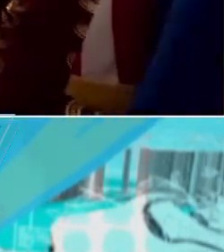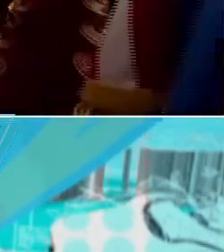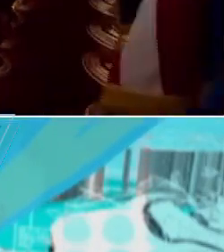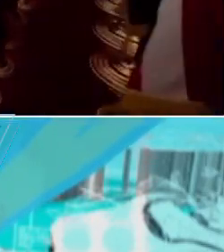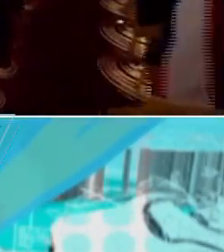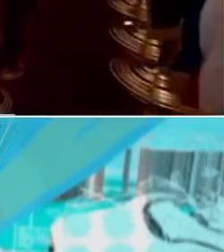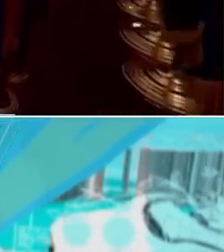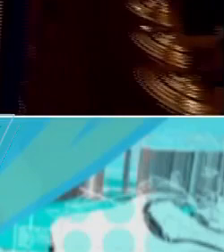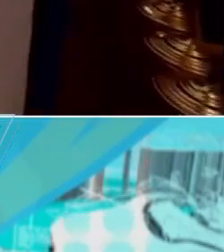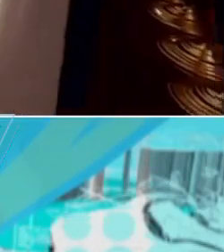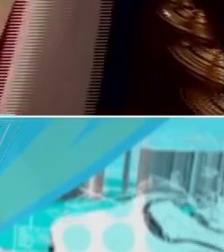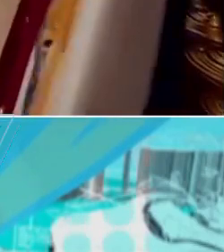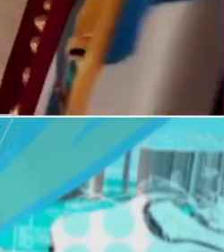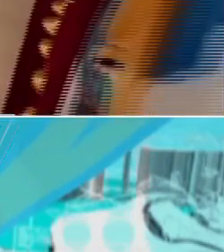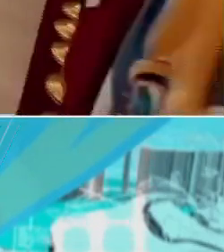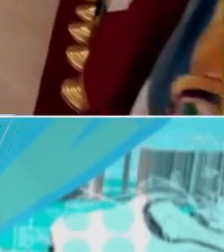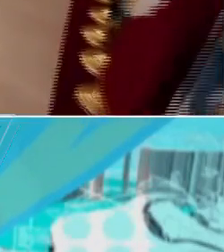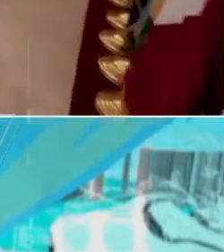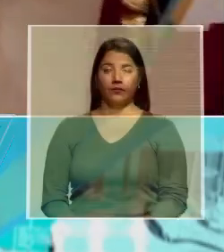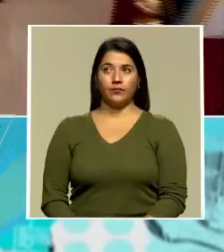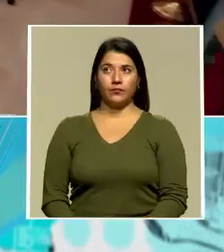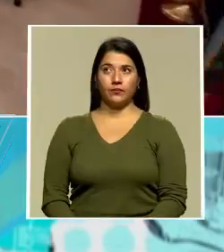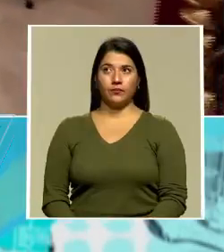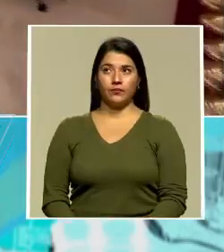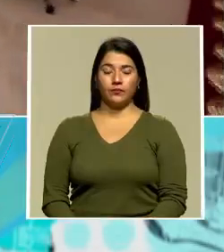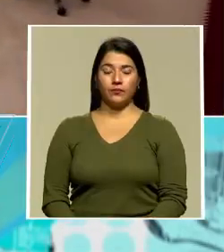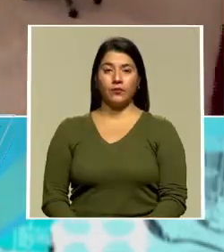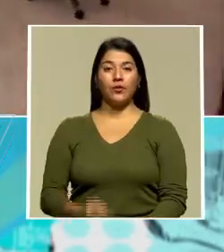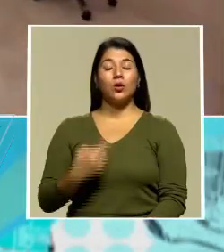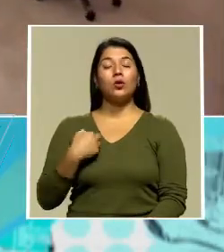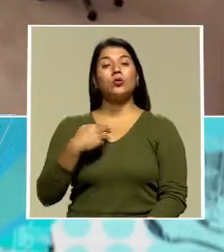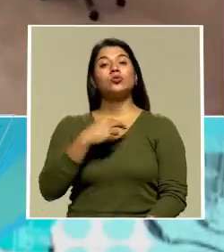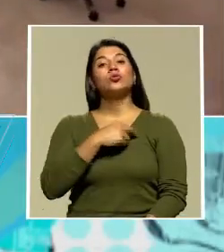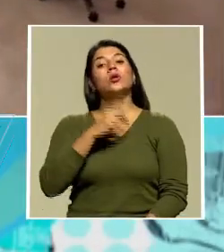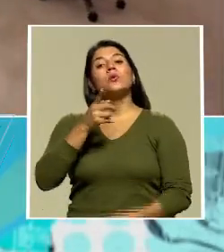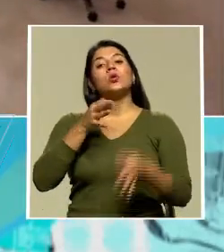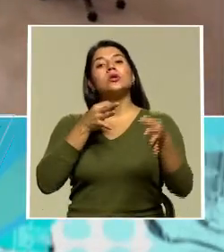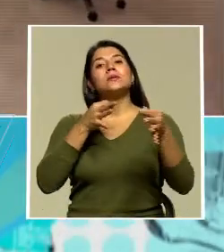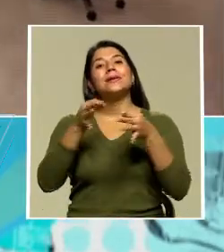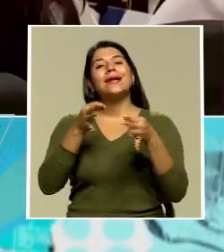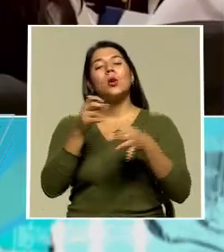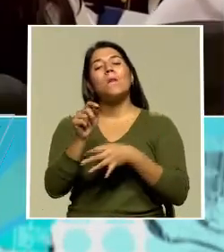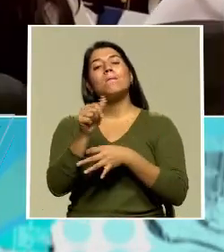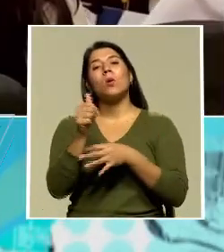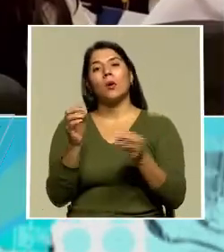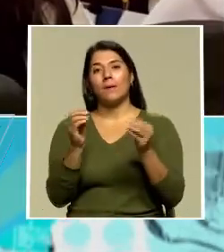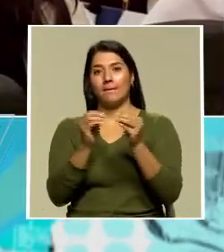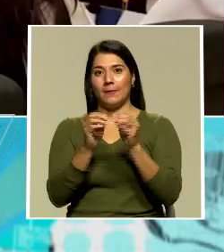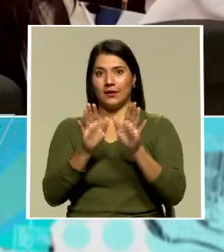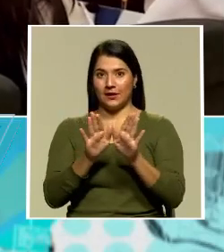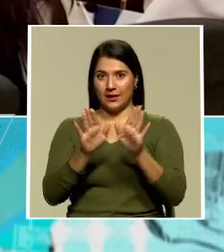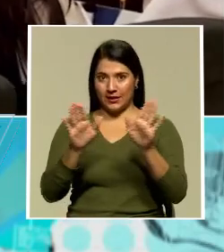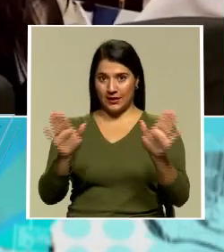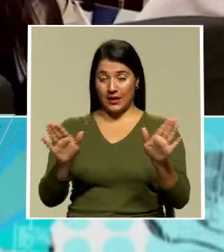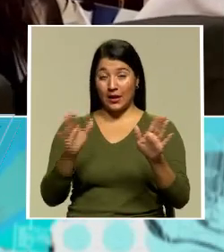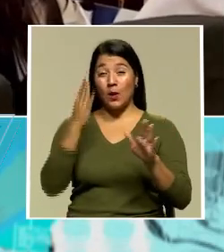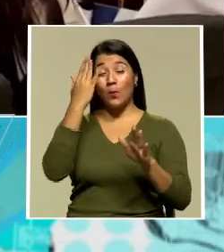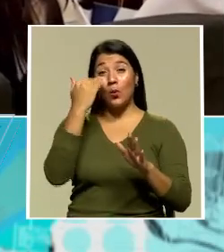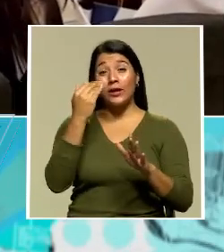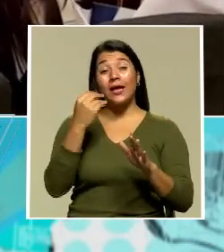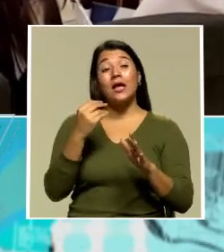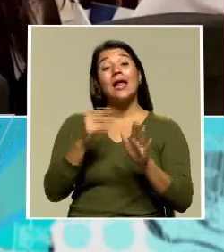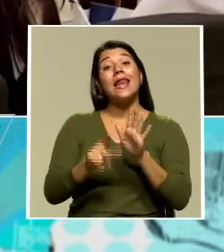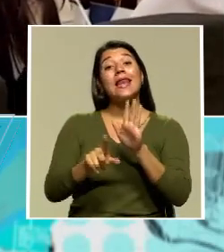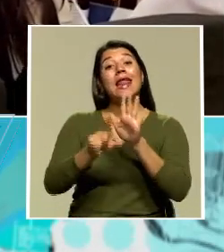directamente. Esto hay que quizás enmarcarlo en un contexto un poco más amplio en la que ciertamente el gobierno de la